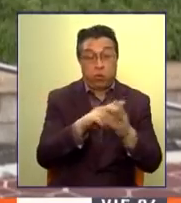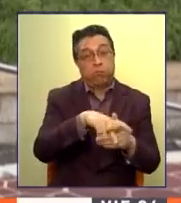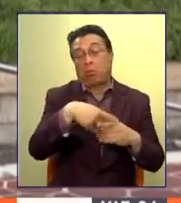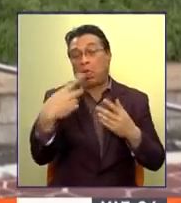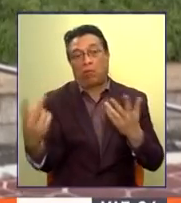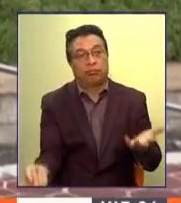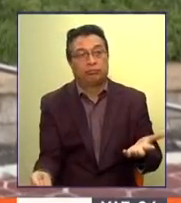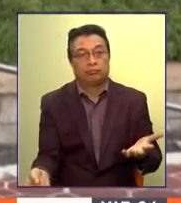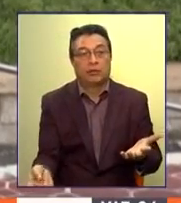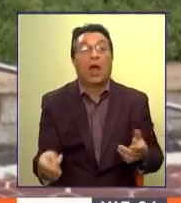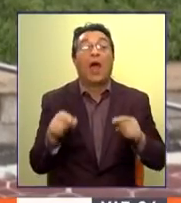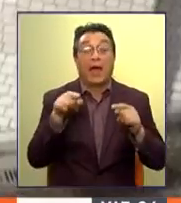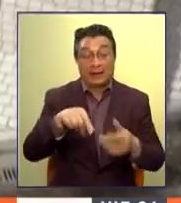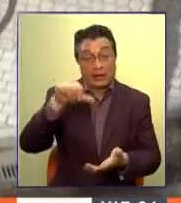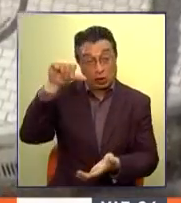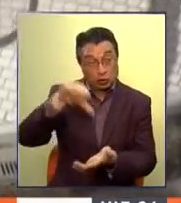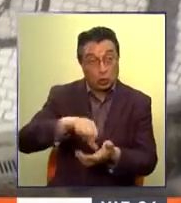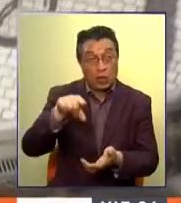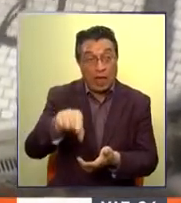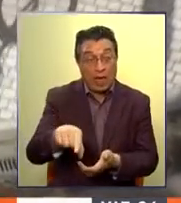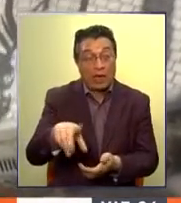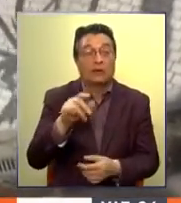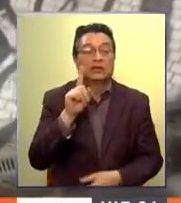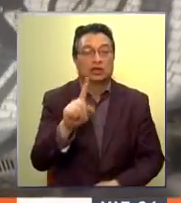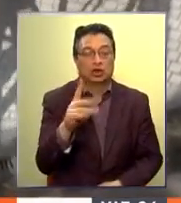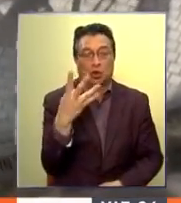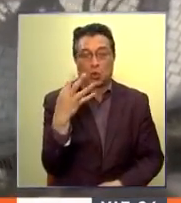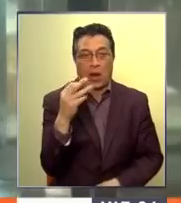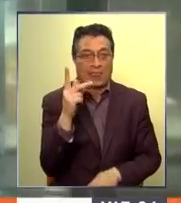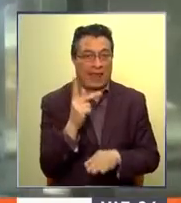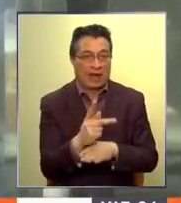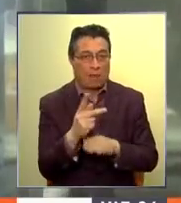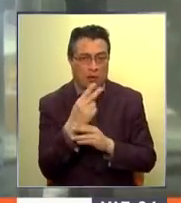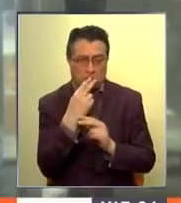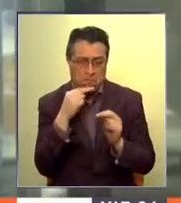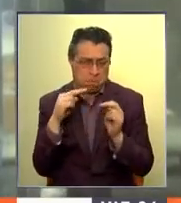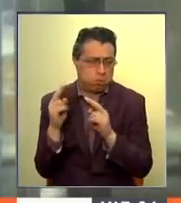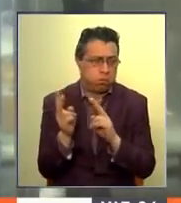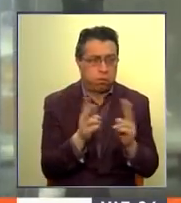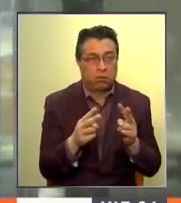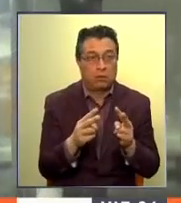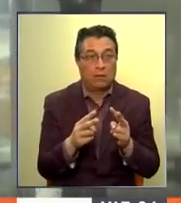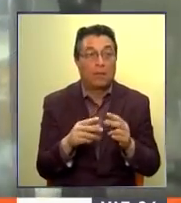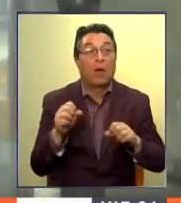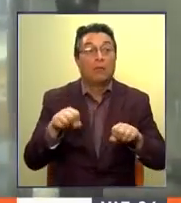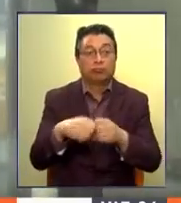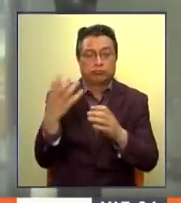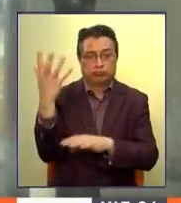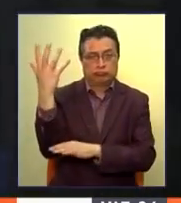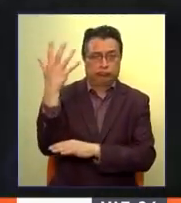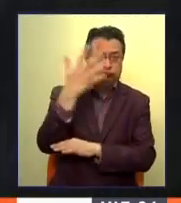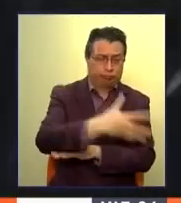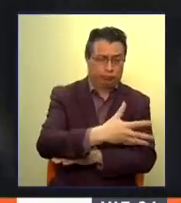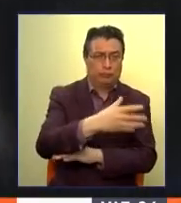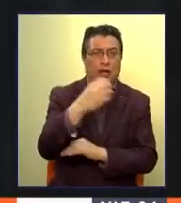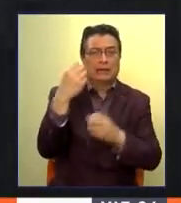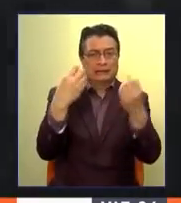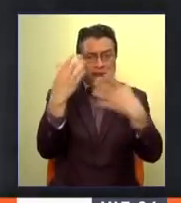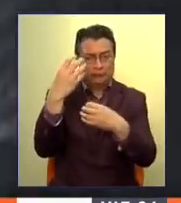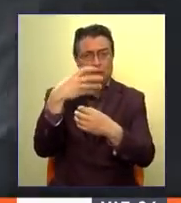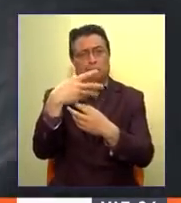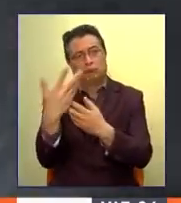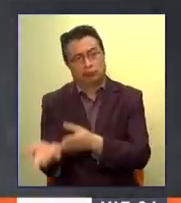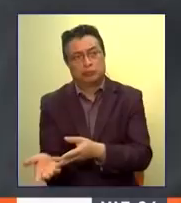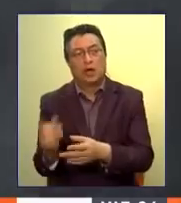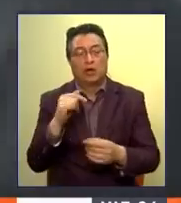que en esta ciudad alcanzaron los 140 kilómetros por hora. El tifón destruyó semáforos y arrancó árboles. Además, obligó a